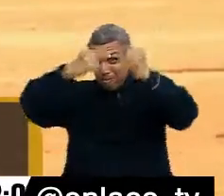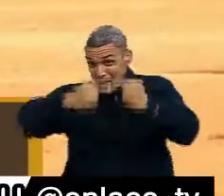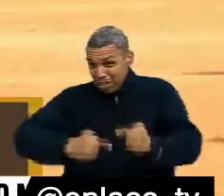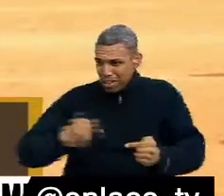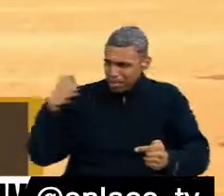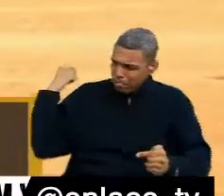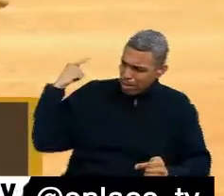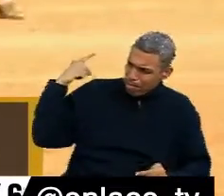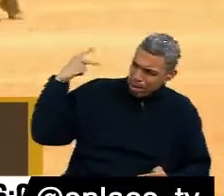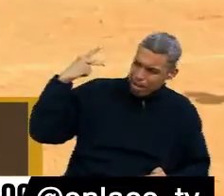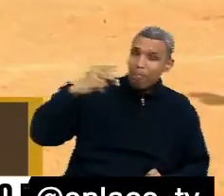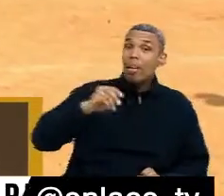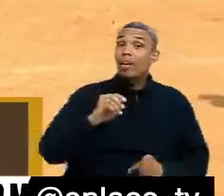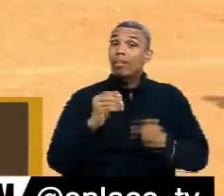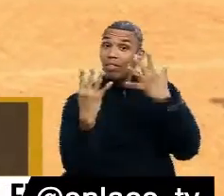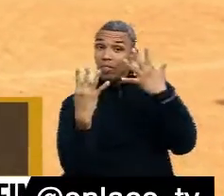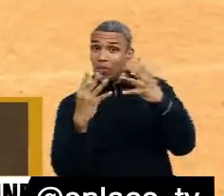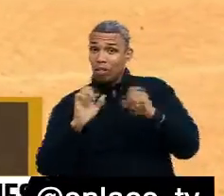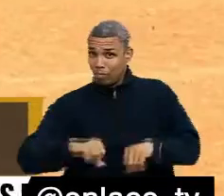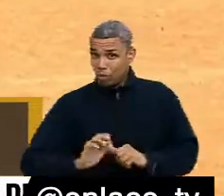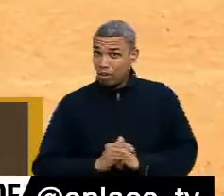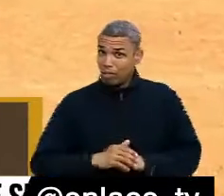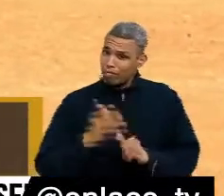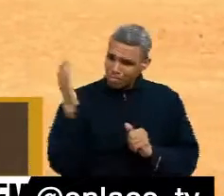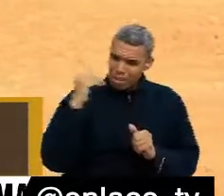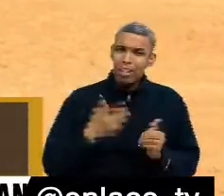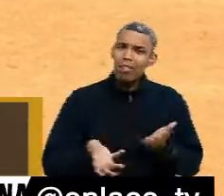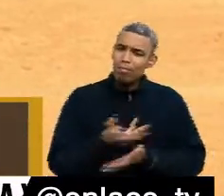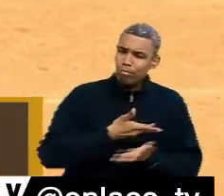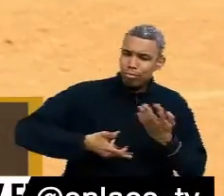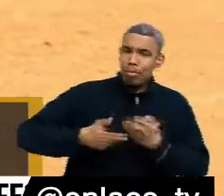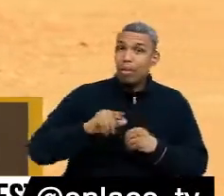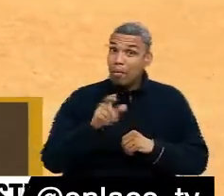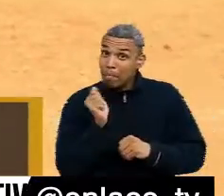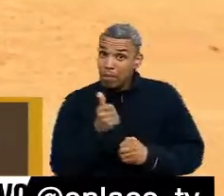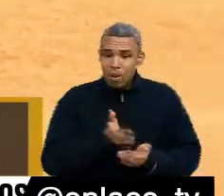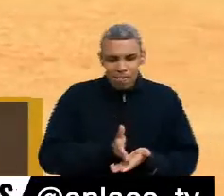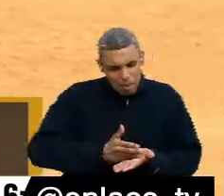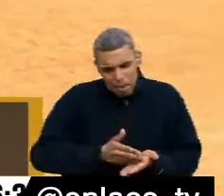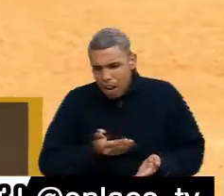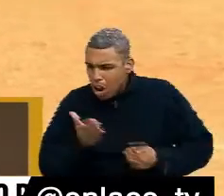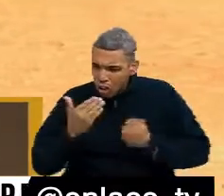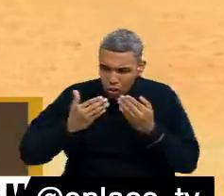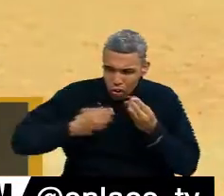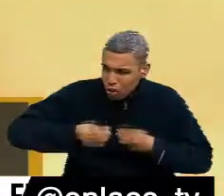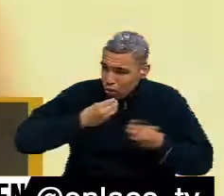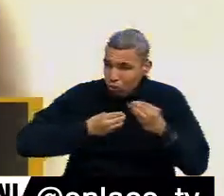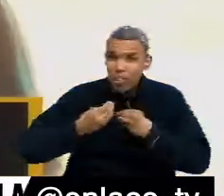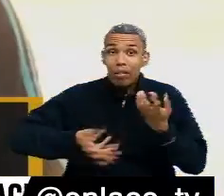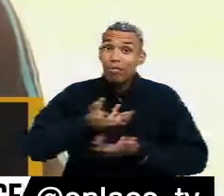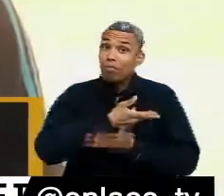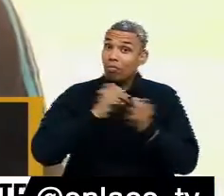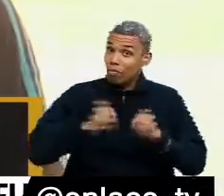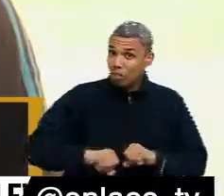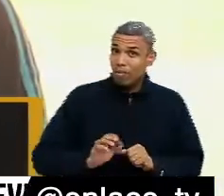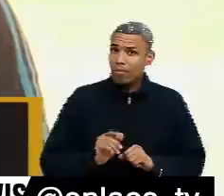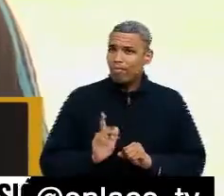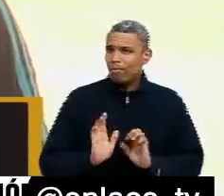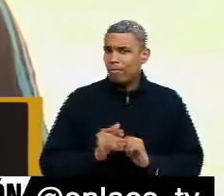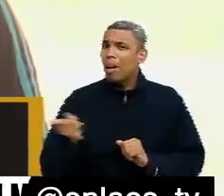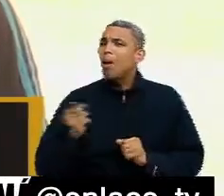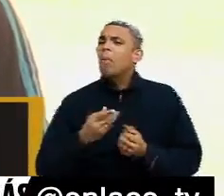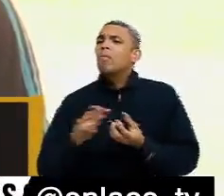comunidad nos acompañe. Aquí pueden pasar un rato de esparcimiento, pueden venir a hacer sus sancochos, sus asados. Algunos equipos de aquí que están participando ya lo han